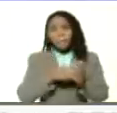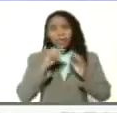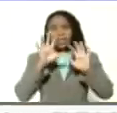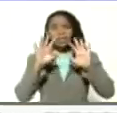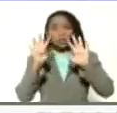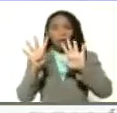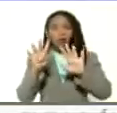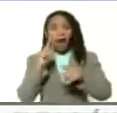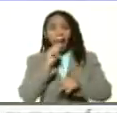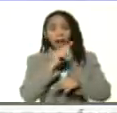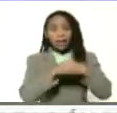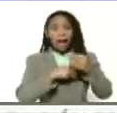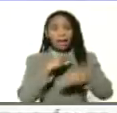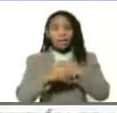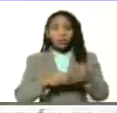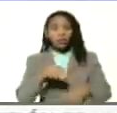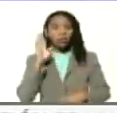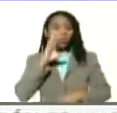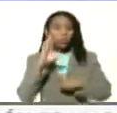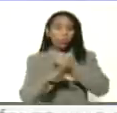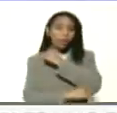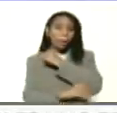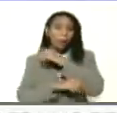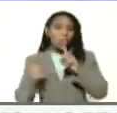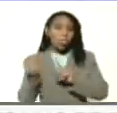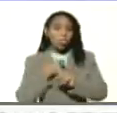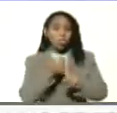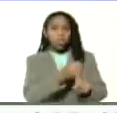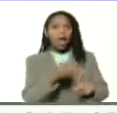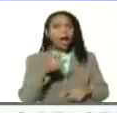2019 han conflagrado una gran agresión